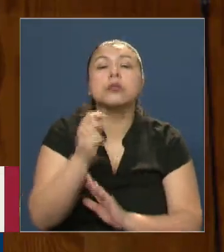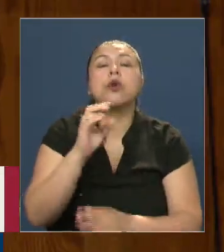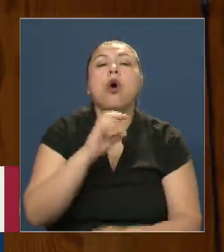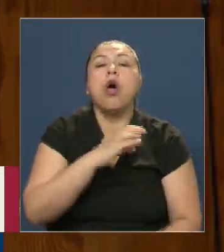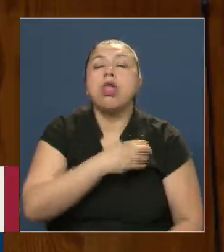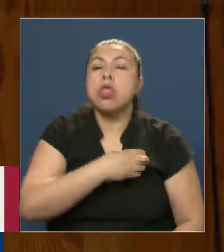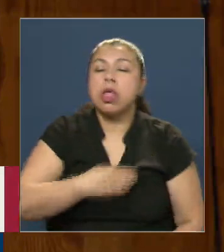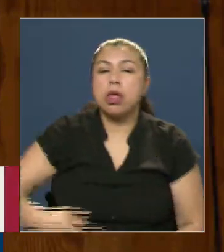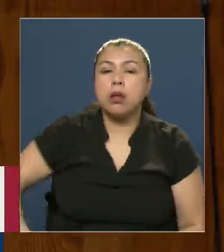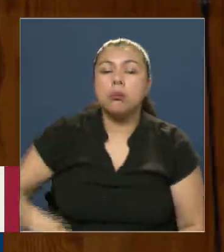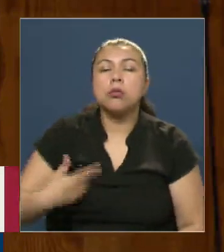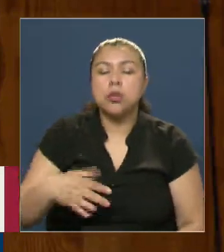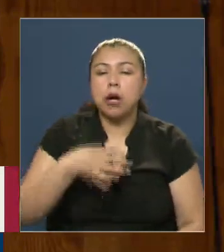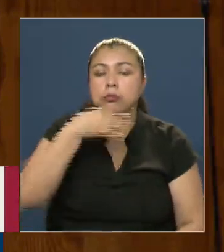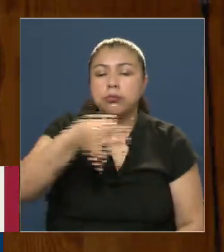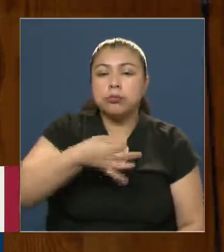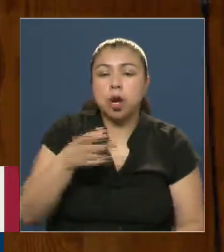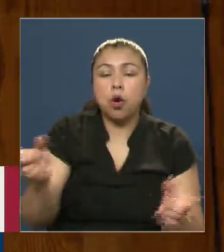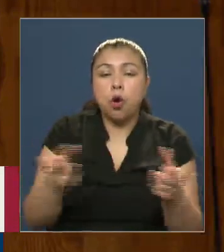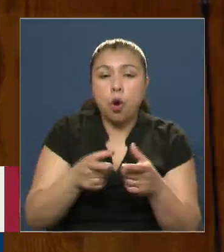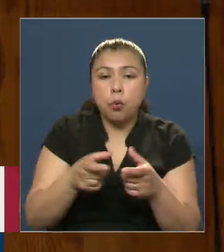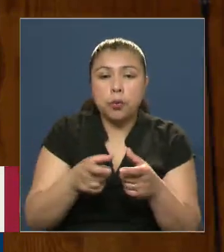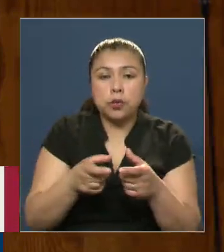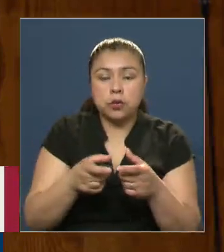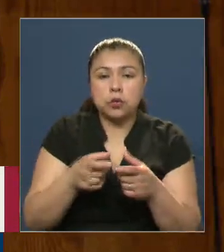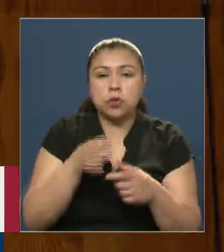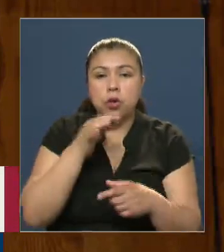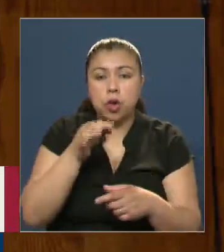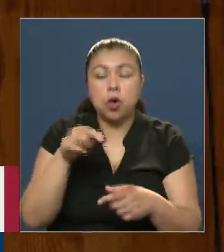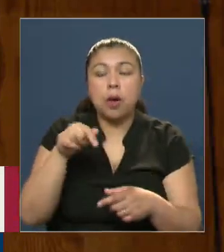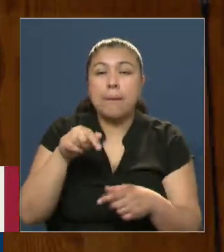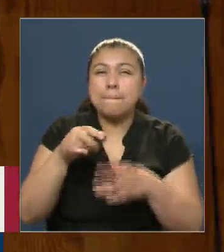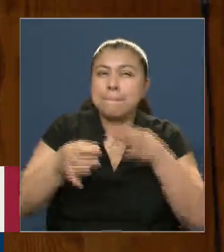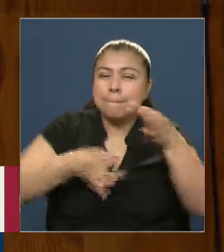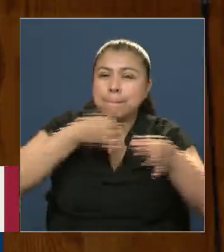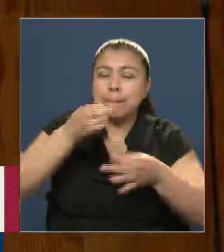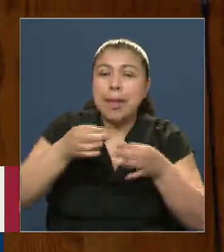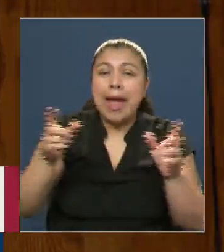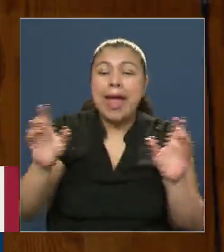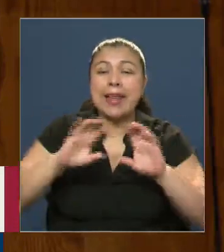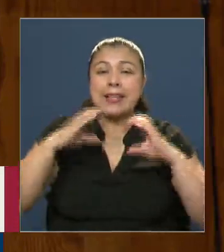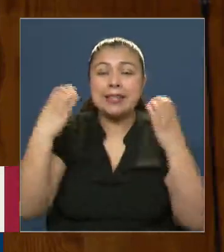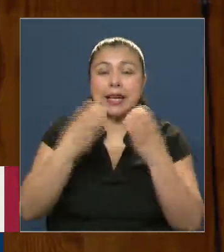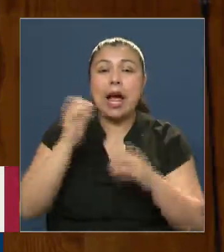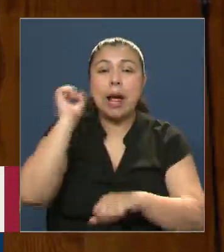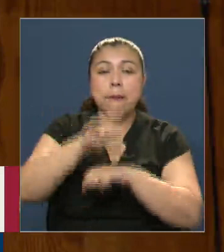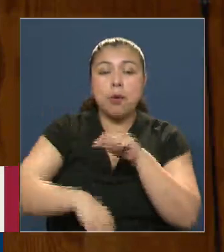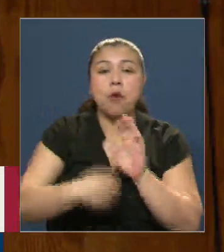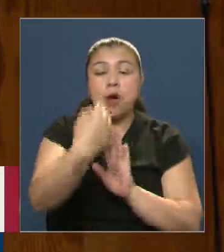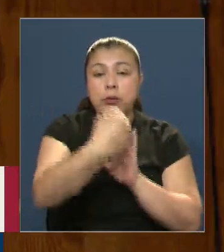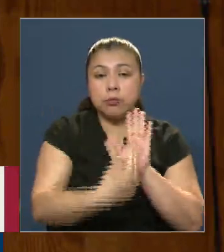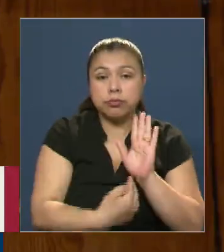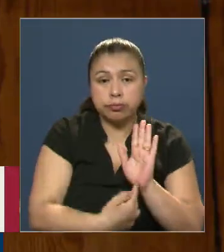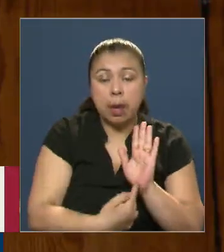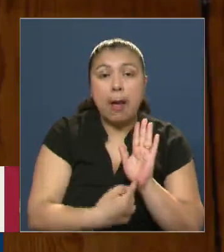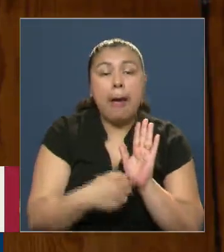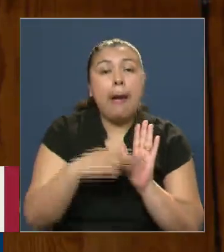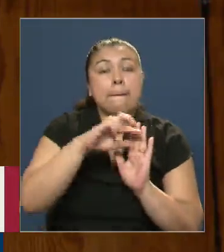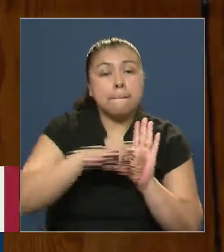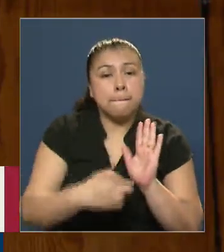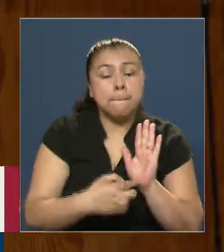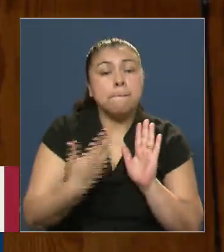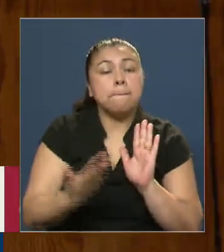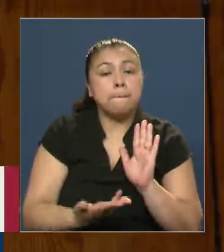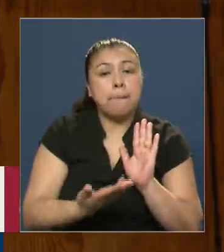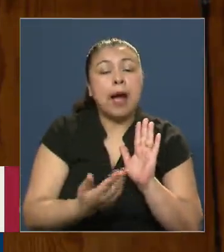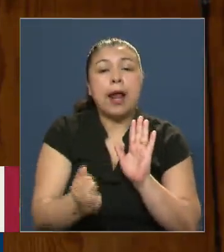antecedentes expuestos, la Comisión decidió recomendar a esta Cámara aprobar dicho instrumento, para lo cual propone